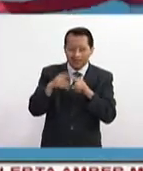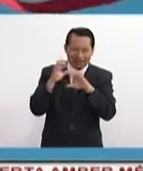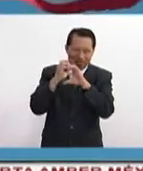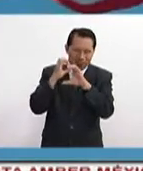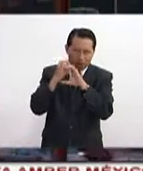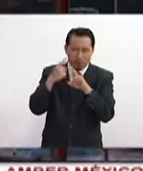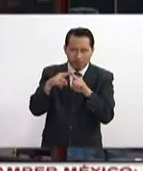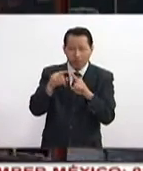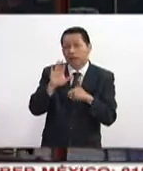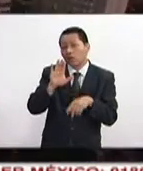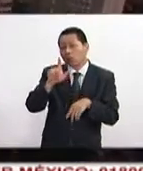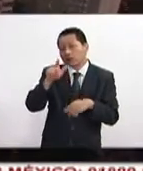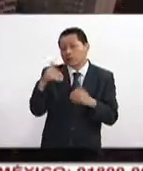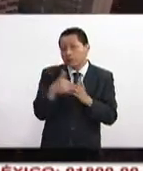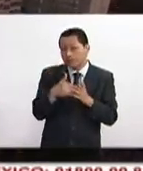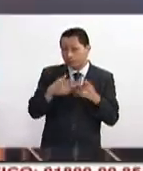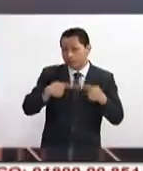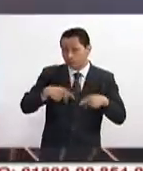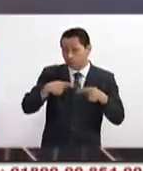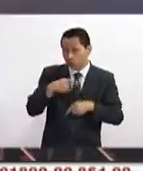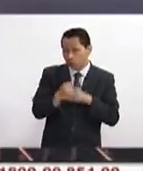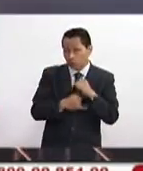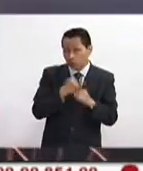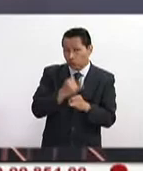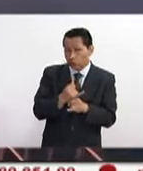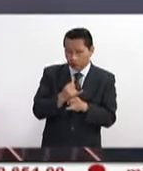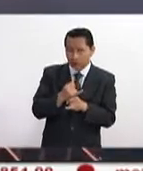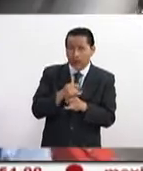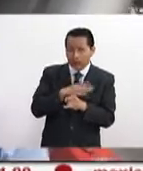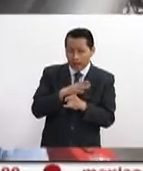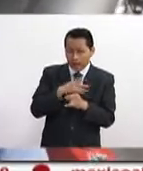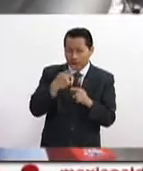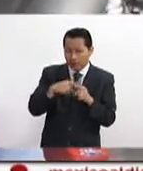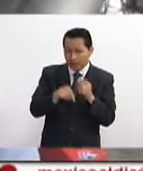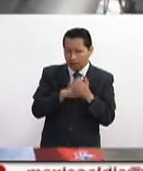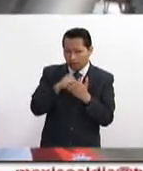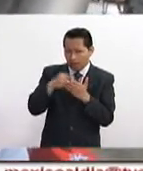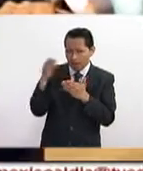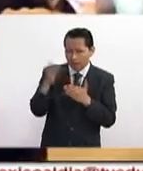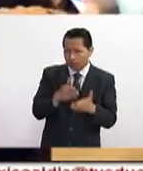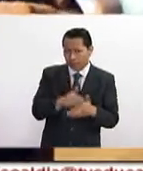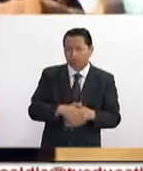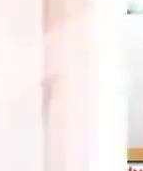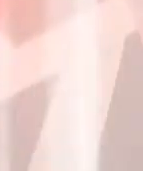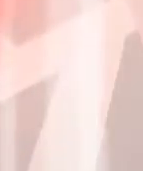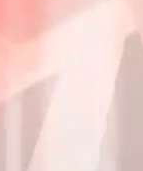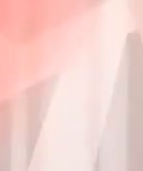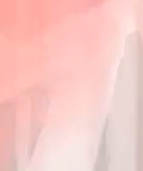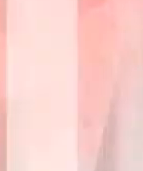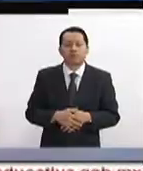y 57,000 pasajeros internacionales en los diversos puntos de entrada.